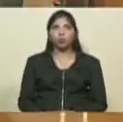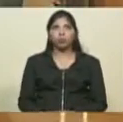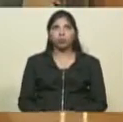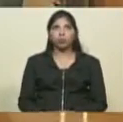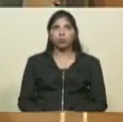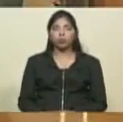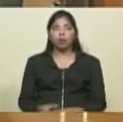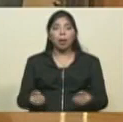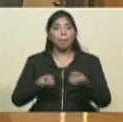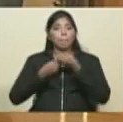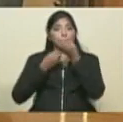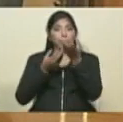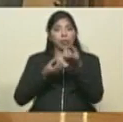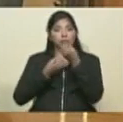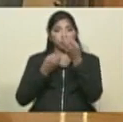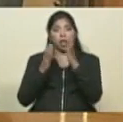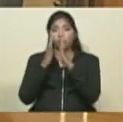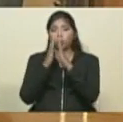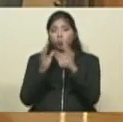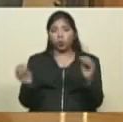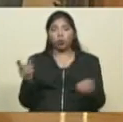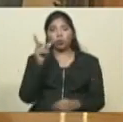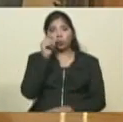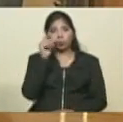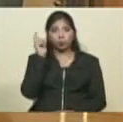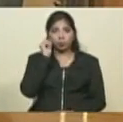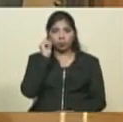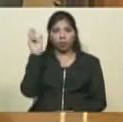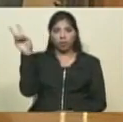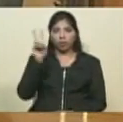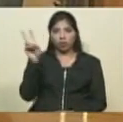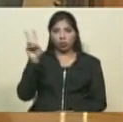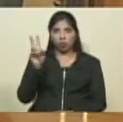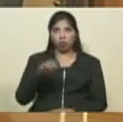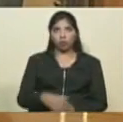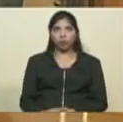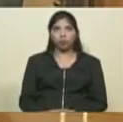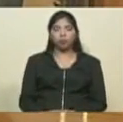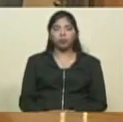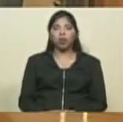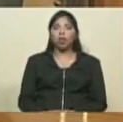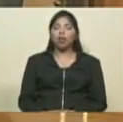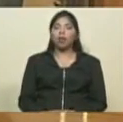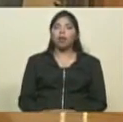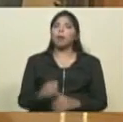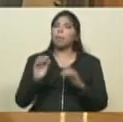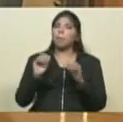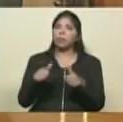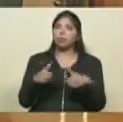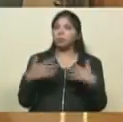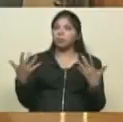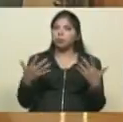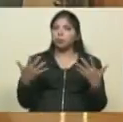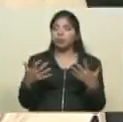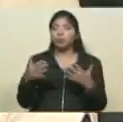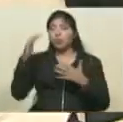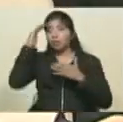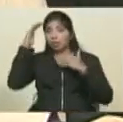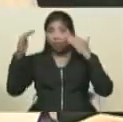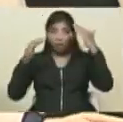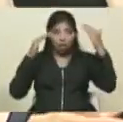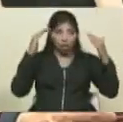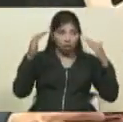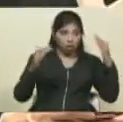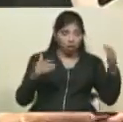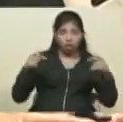de su mensaje a las y los venezolanos. Al inicio de su alocución, el presidente de la República saludó a la soberana